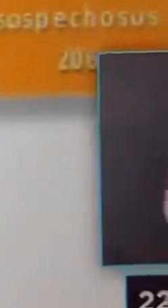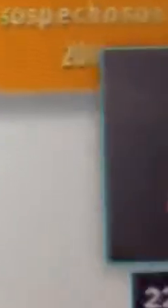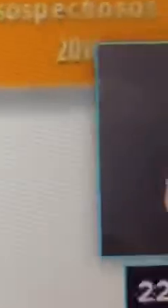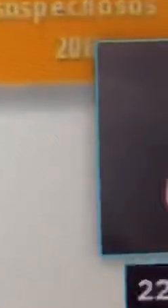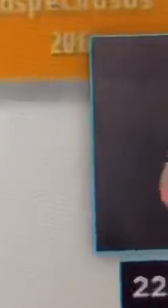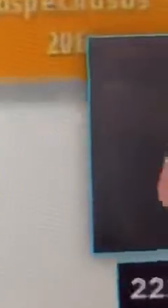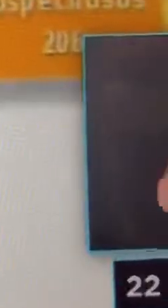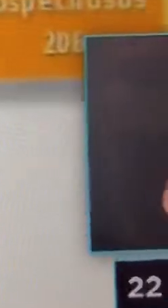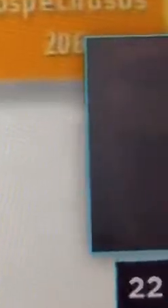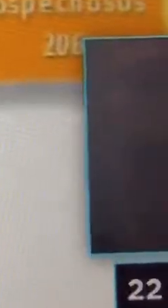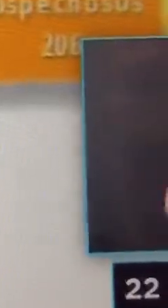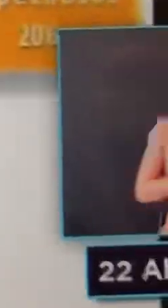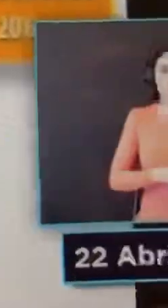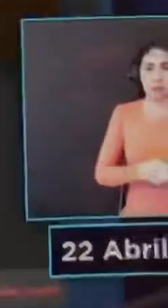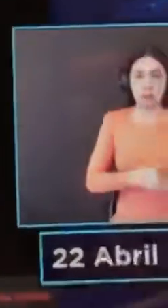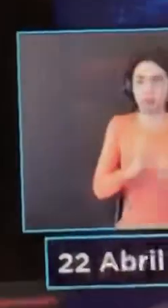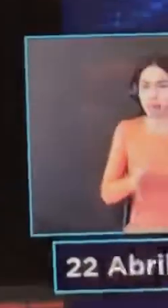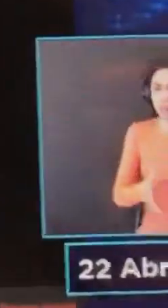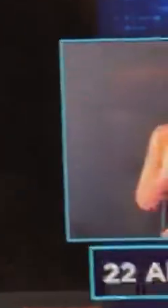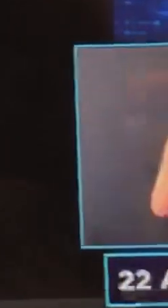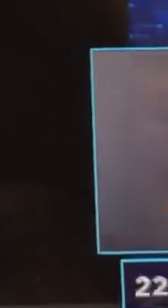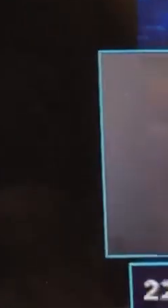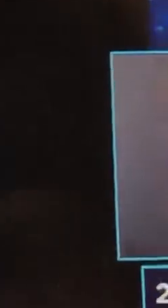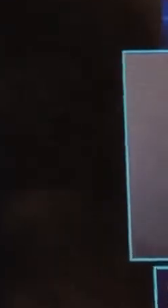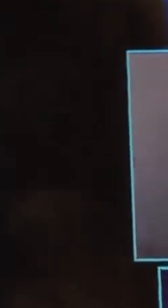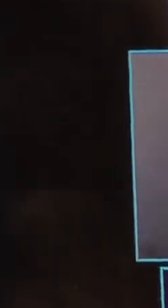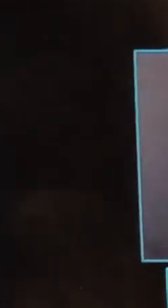recuperados, 18. Casos sospechosos, casi igual a los casos confirmados.